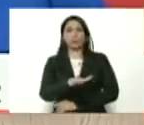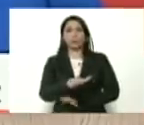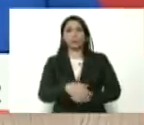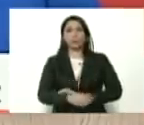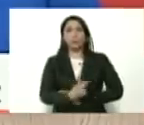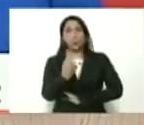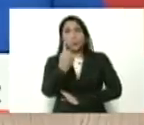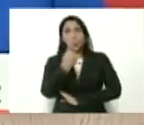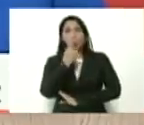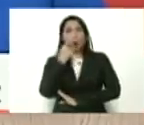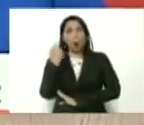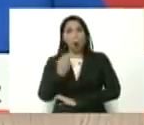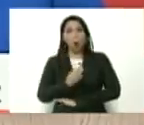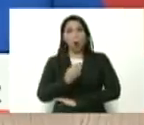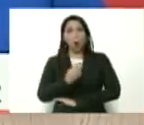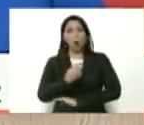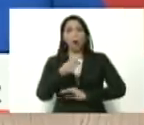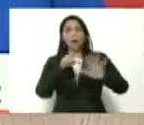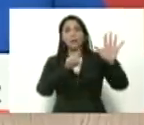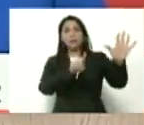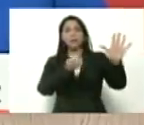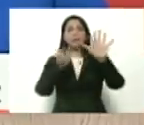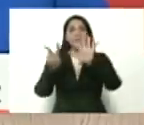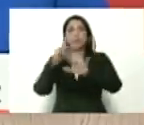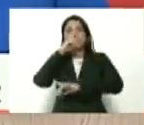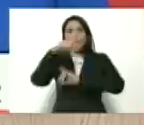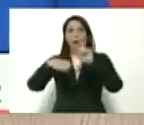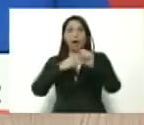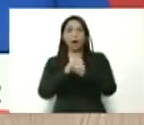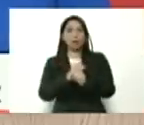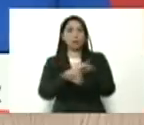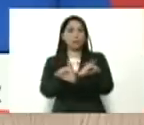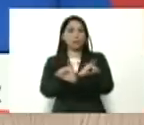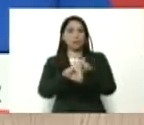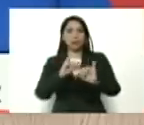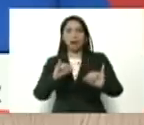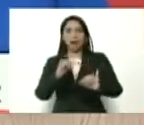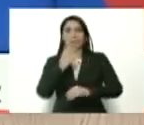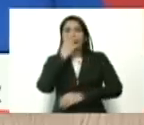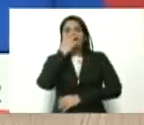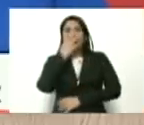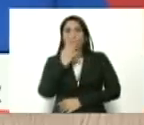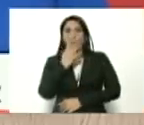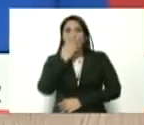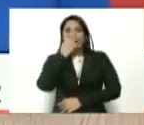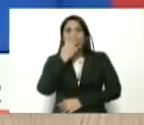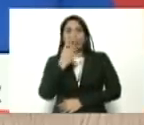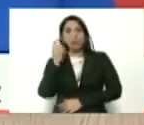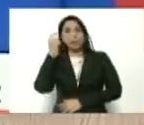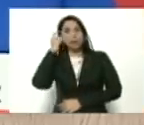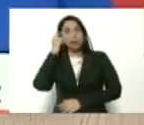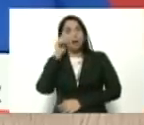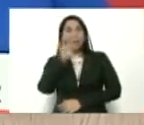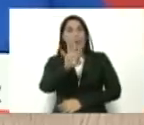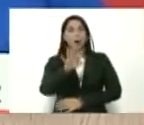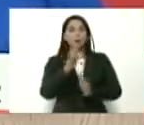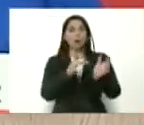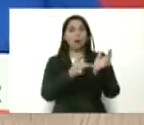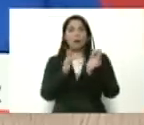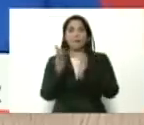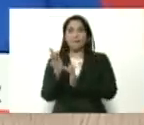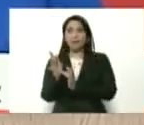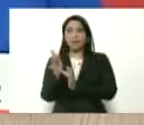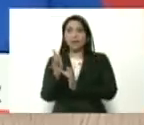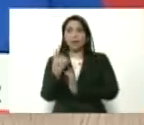un hombre de 67 años que estaba ya en terapia intensiva desde el día 4 de abril. Esta es